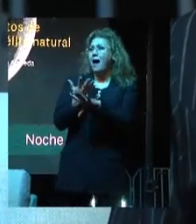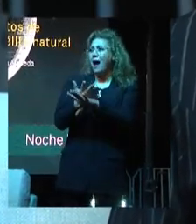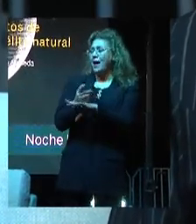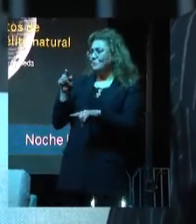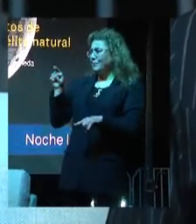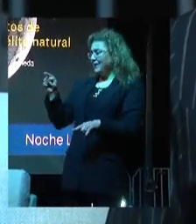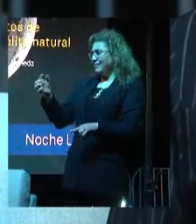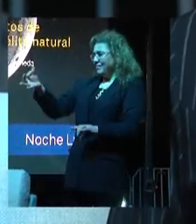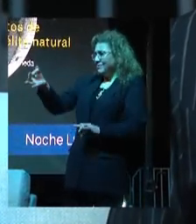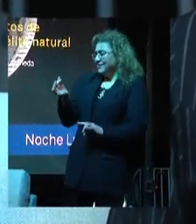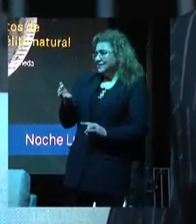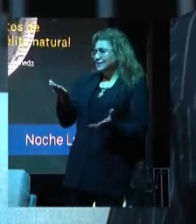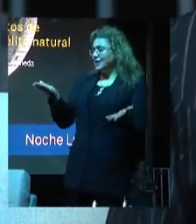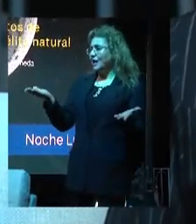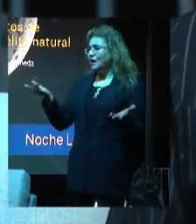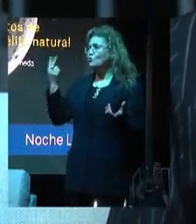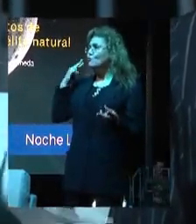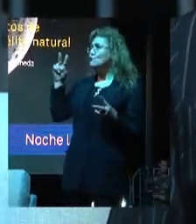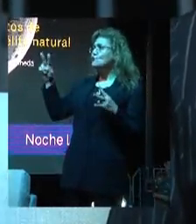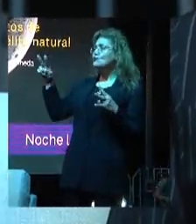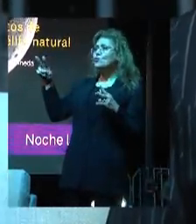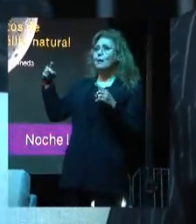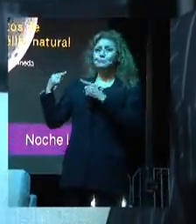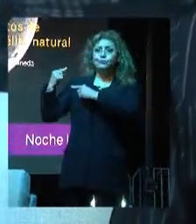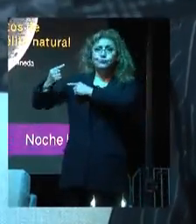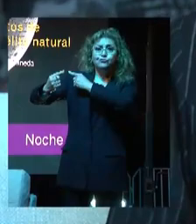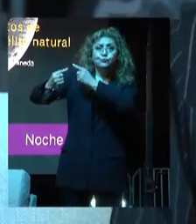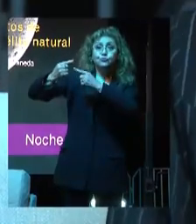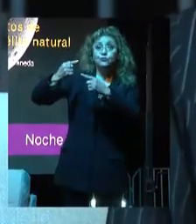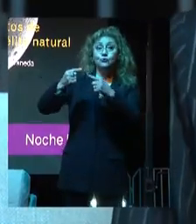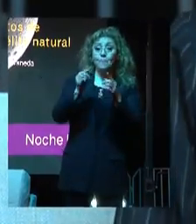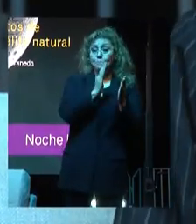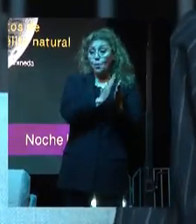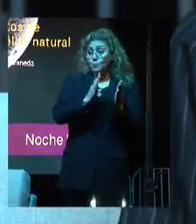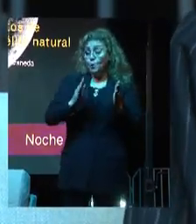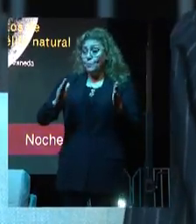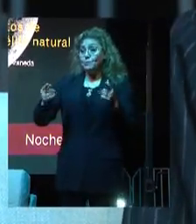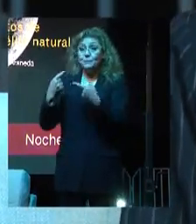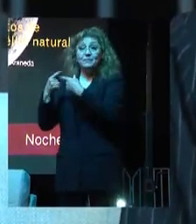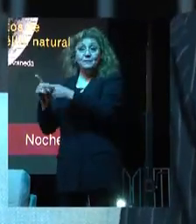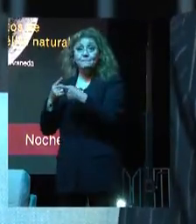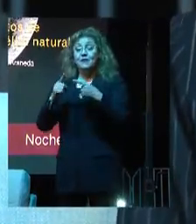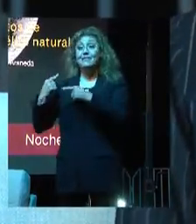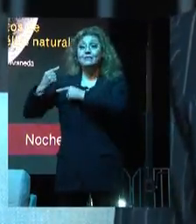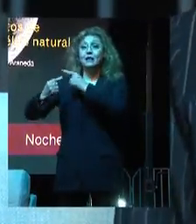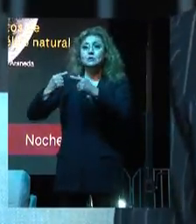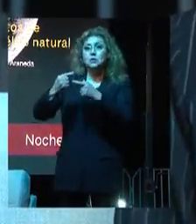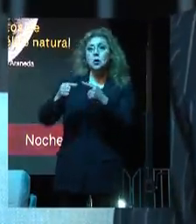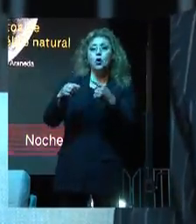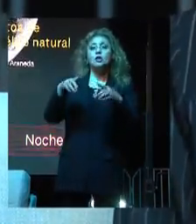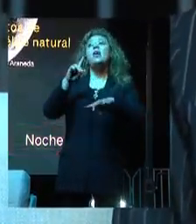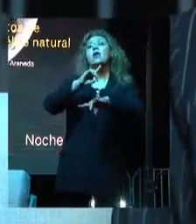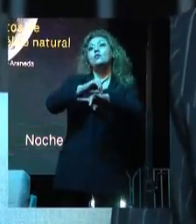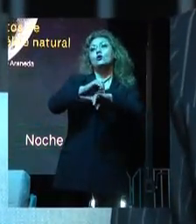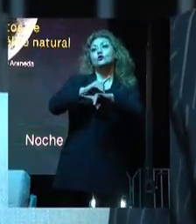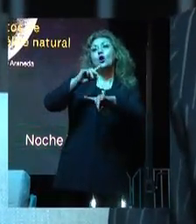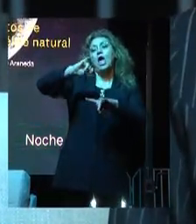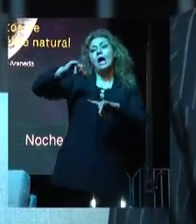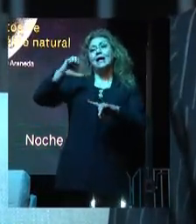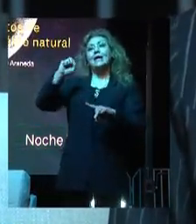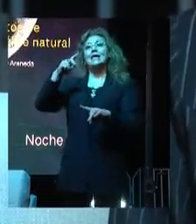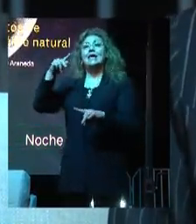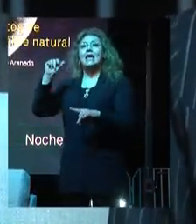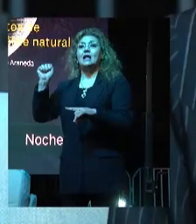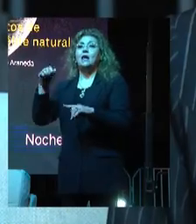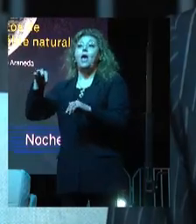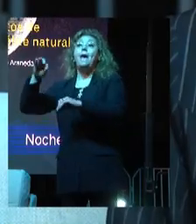mito? Lo vemos desde los vikingos hasta clásicos de literatura como Dr. Jekyll y Mr. Hyde, mismo